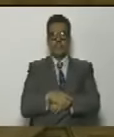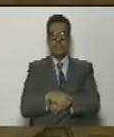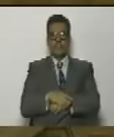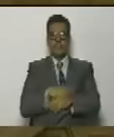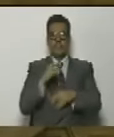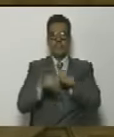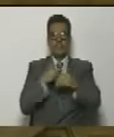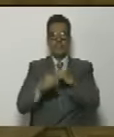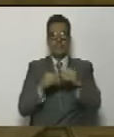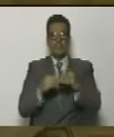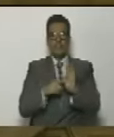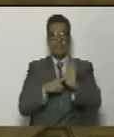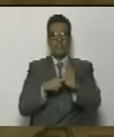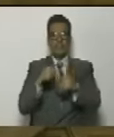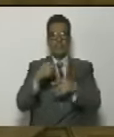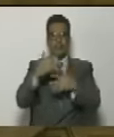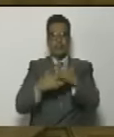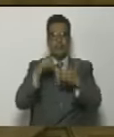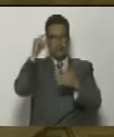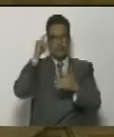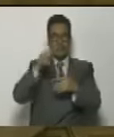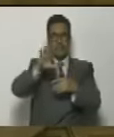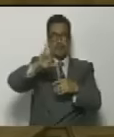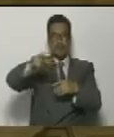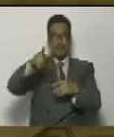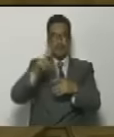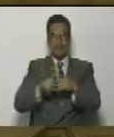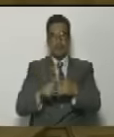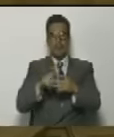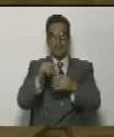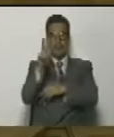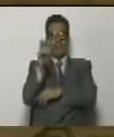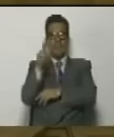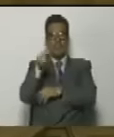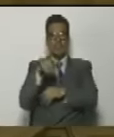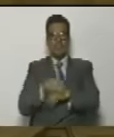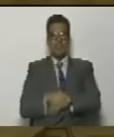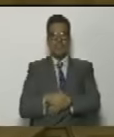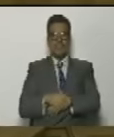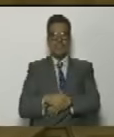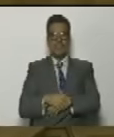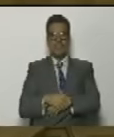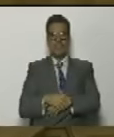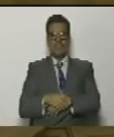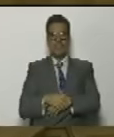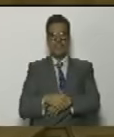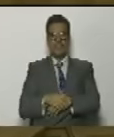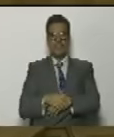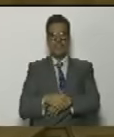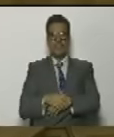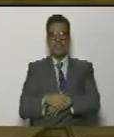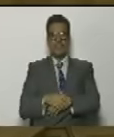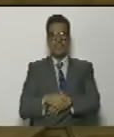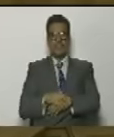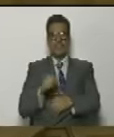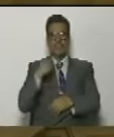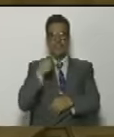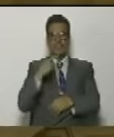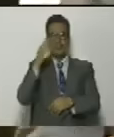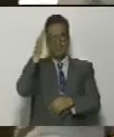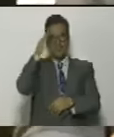Solo los efectos de la revisión del calendario. El 5 de julio cae viernes, diputado. Y no lo dice, yo